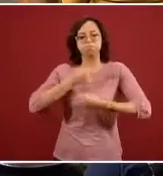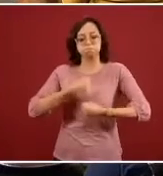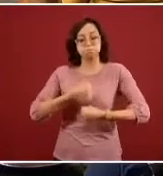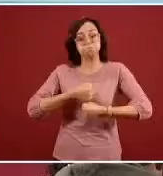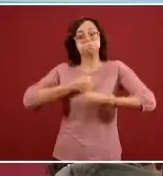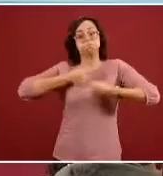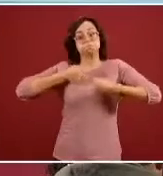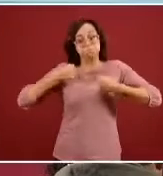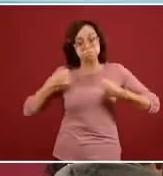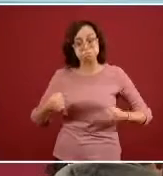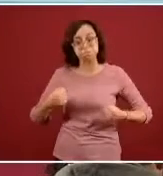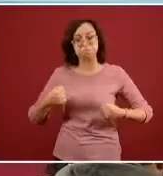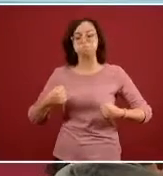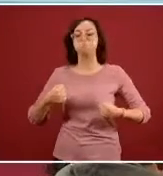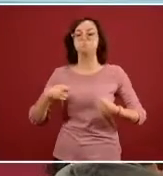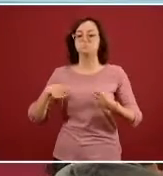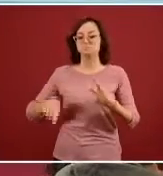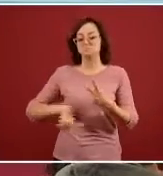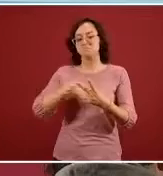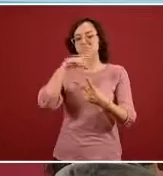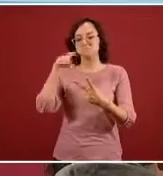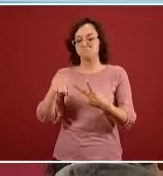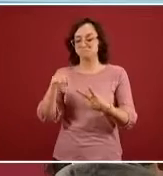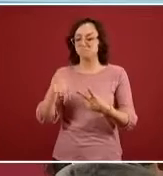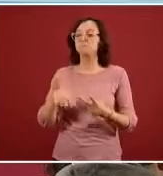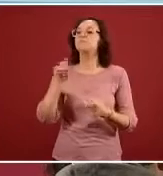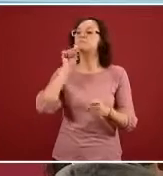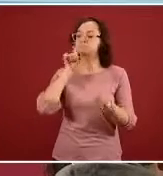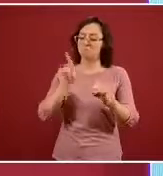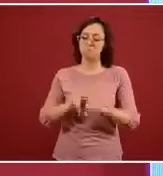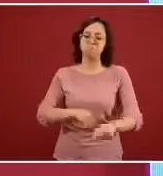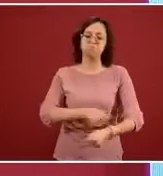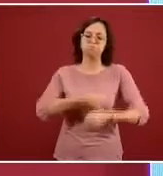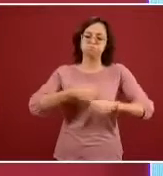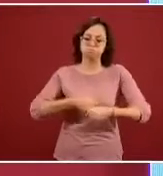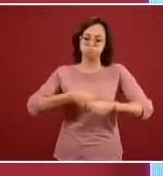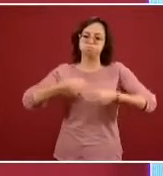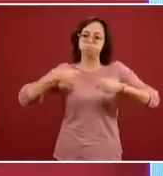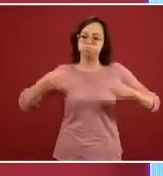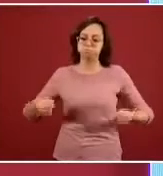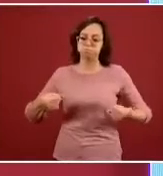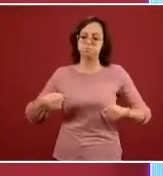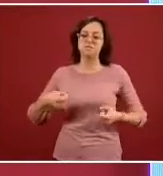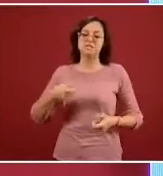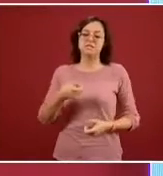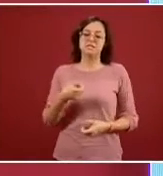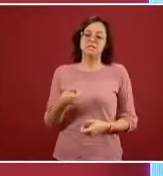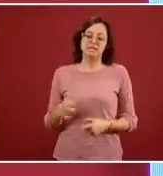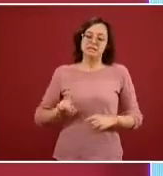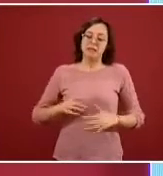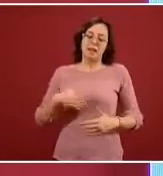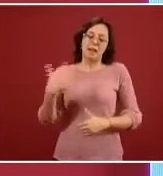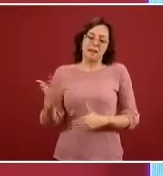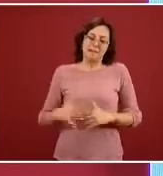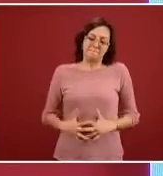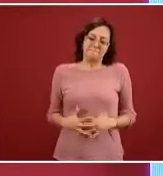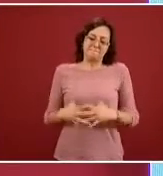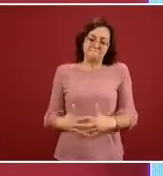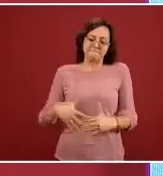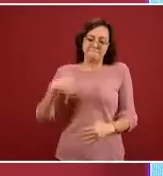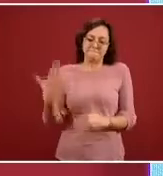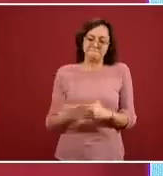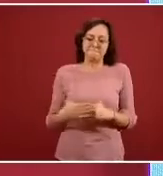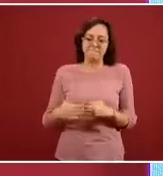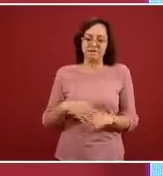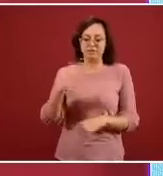mórbida, y la otra tenía también obesidad mórbida y diabetes gestacional. La diabetes gestacional es